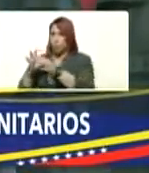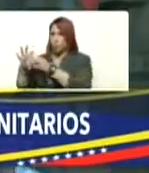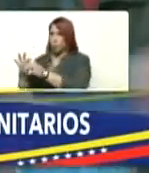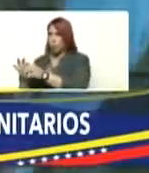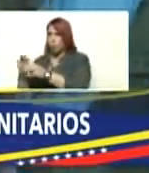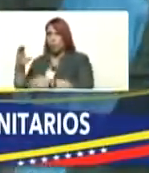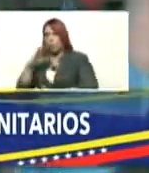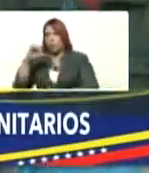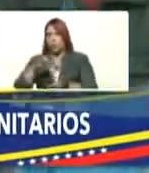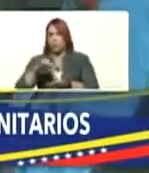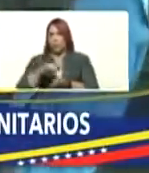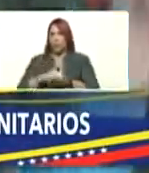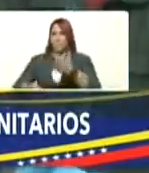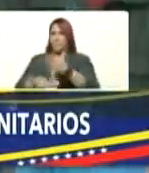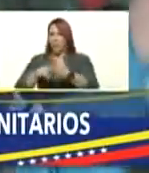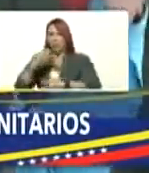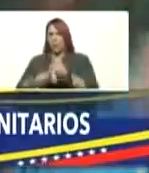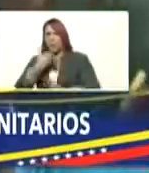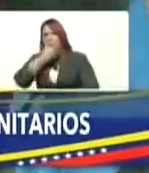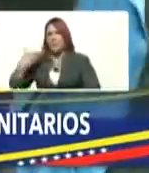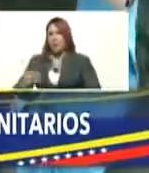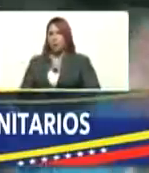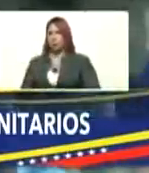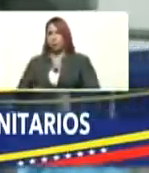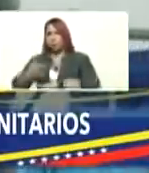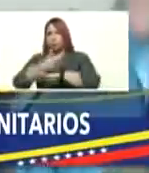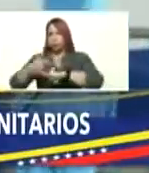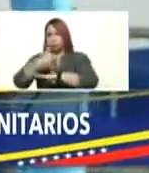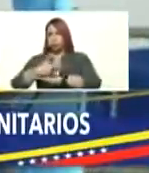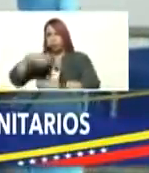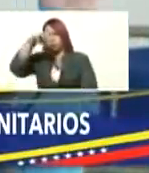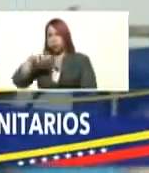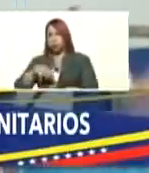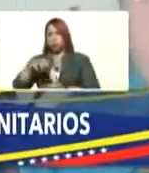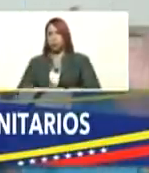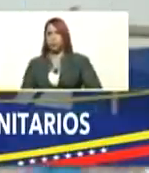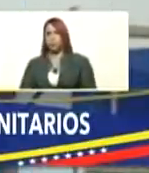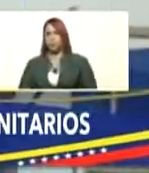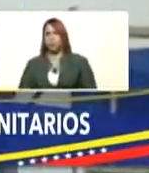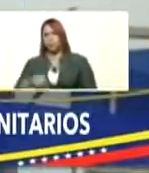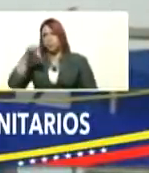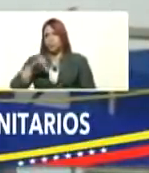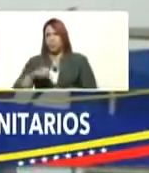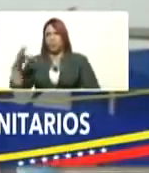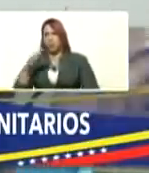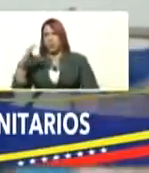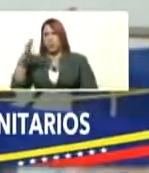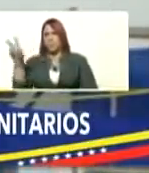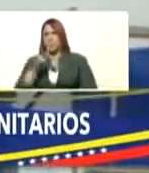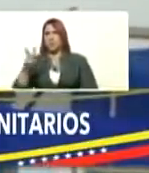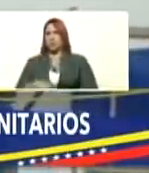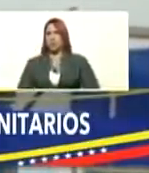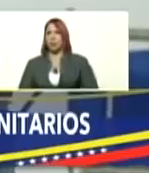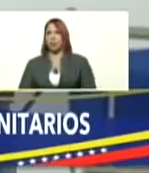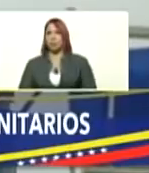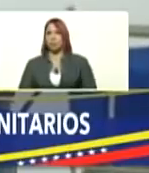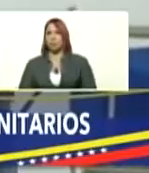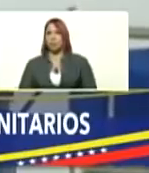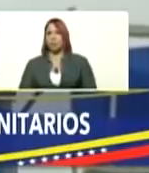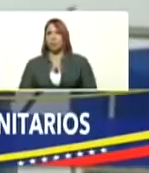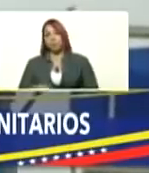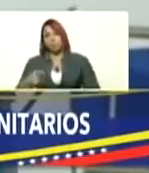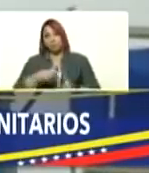de Caracas, vamos a hacer el mejor gobierno de la región capital de Venezuela. Así que, mi